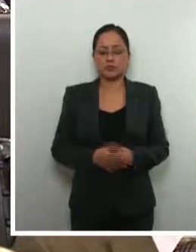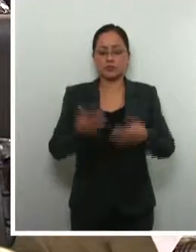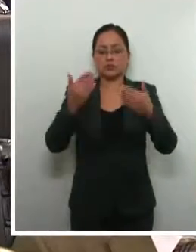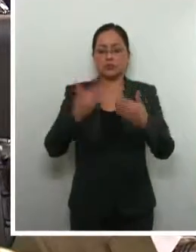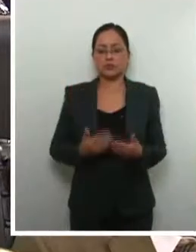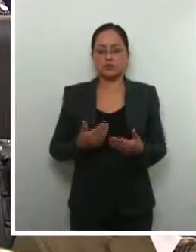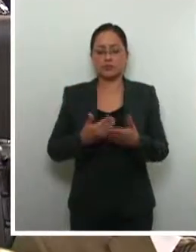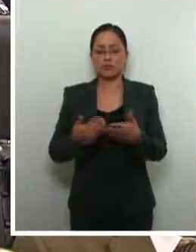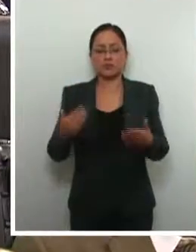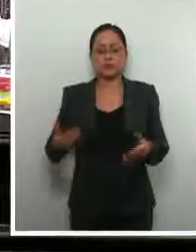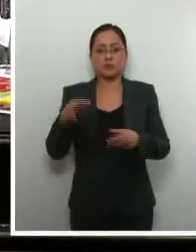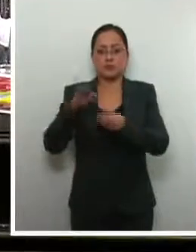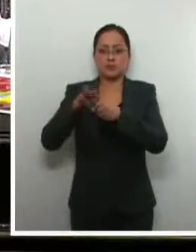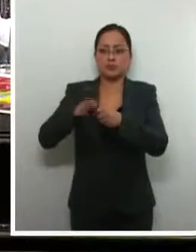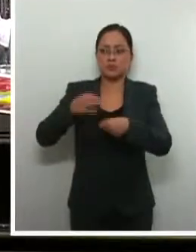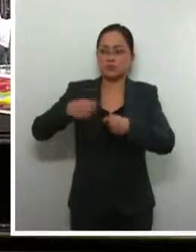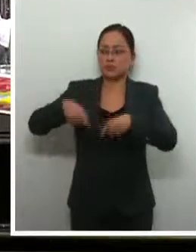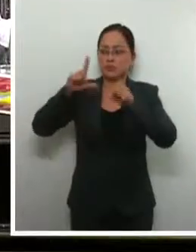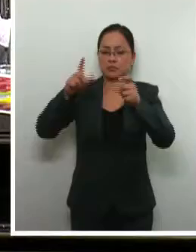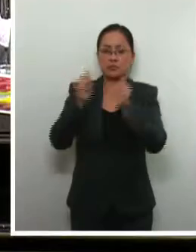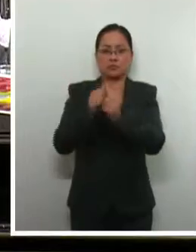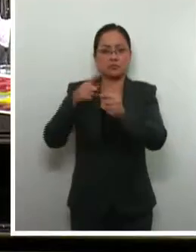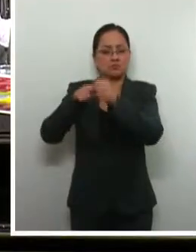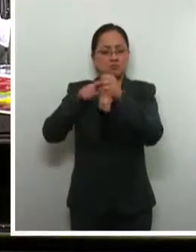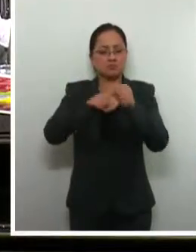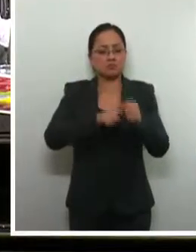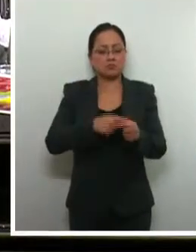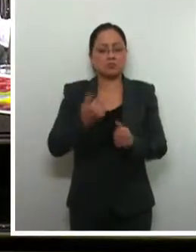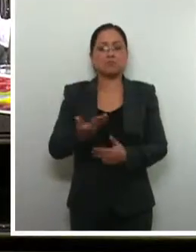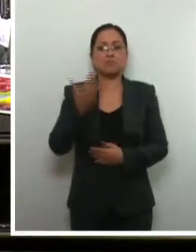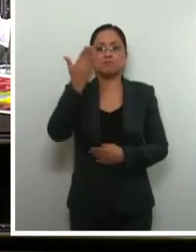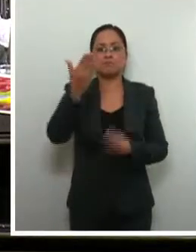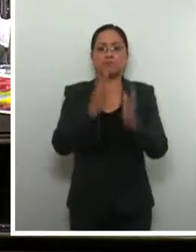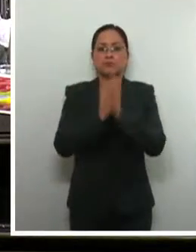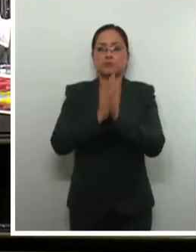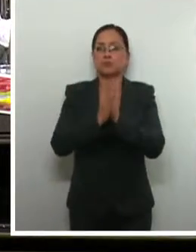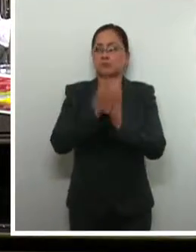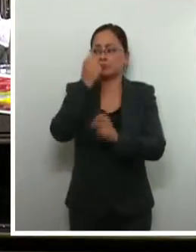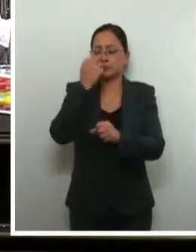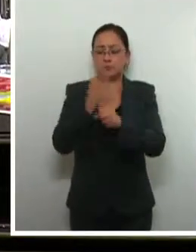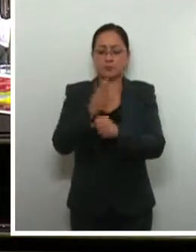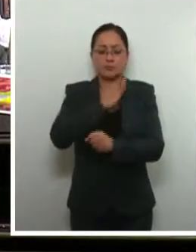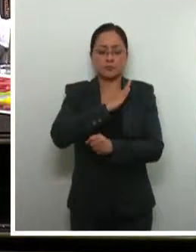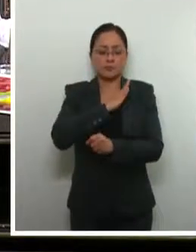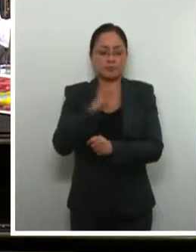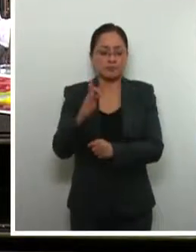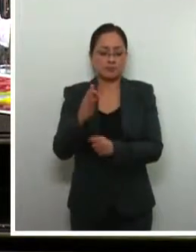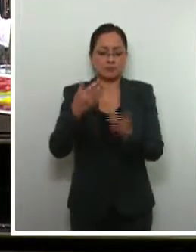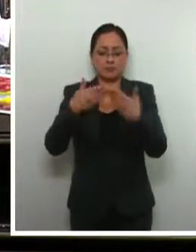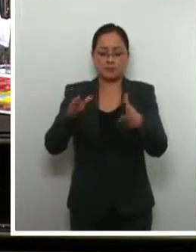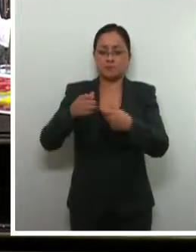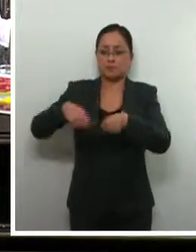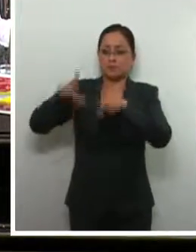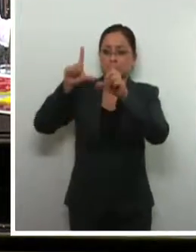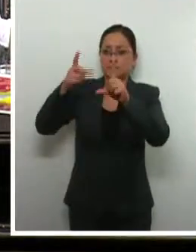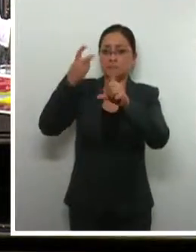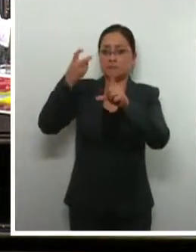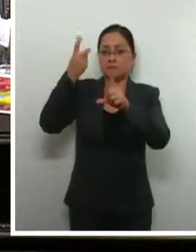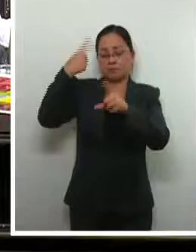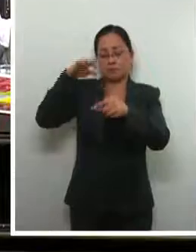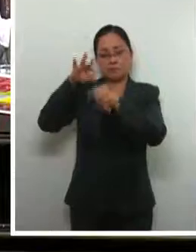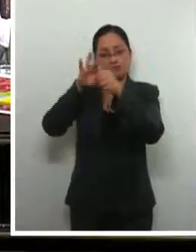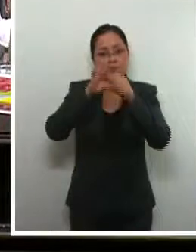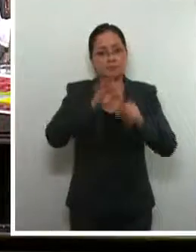Pasamos a recoger la votación nominal. Solicito a la Secretaría abra el sistema de cómputo